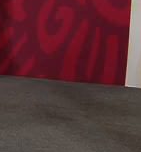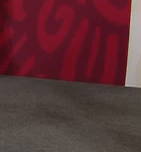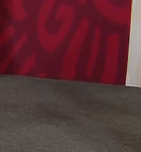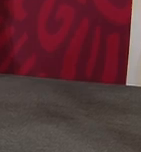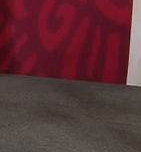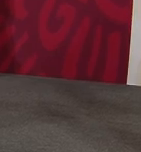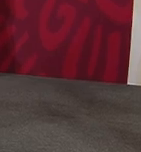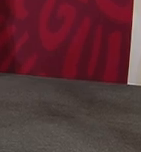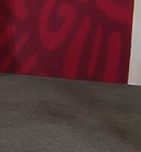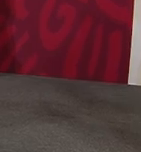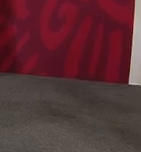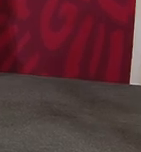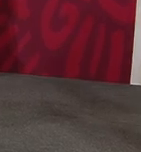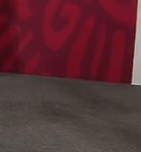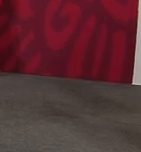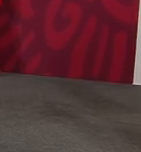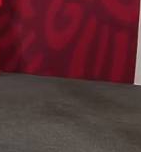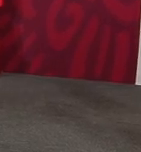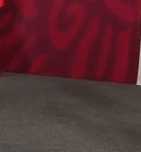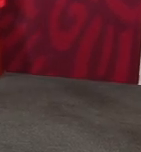Cante otra.